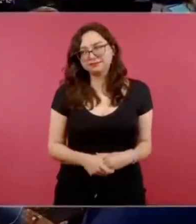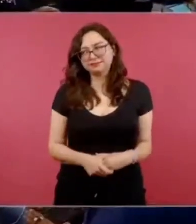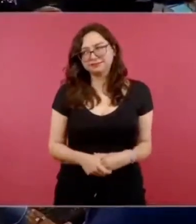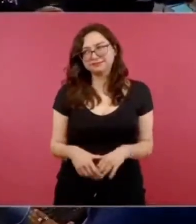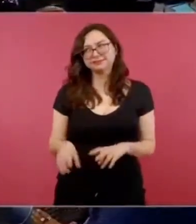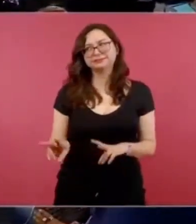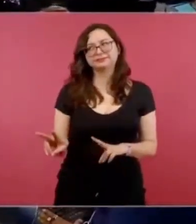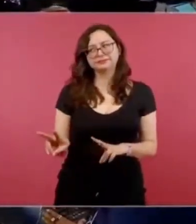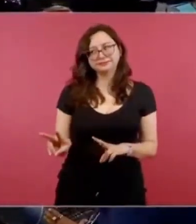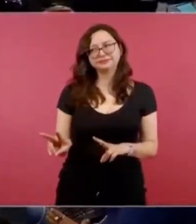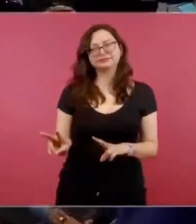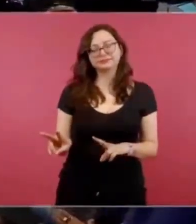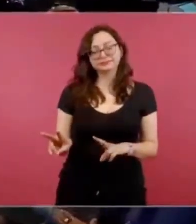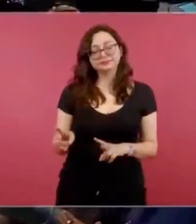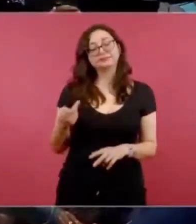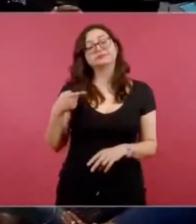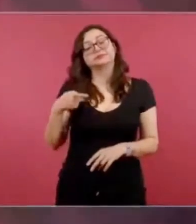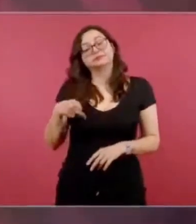ya